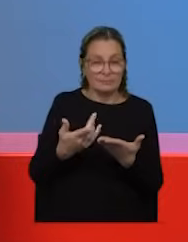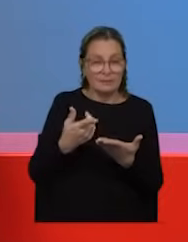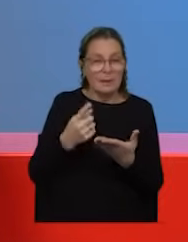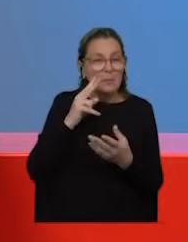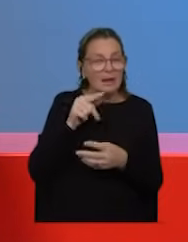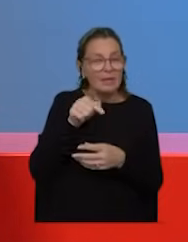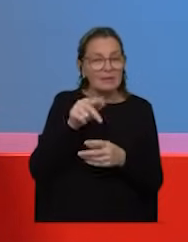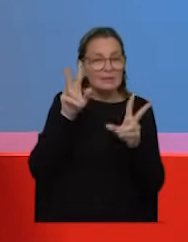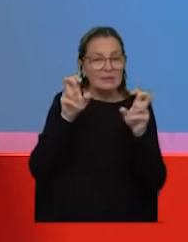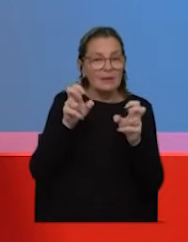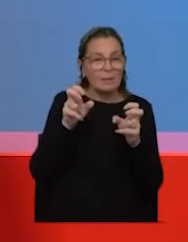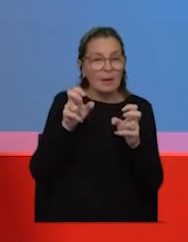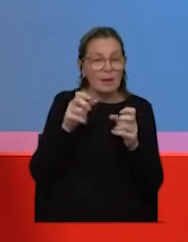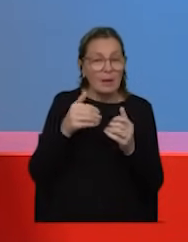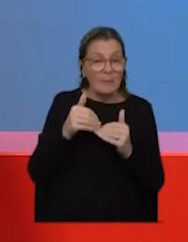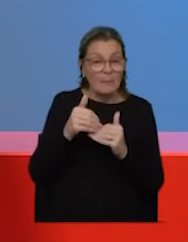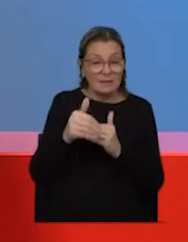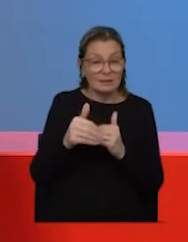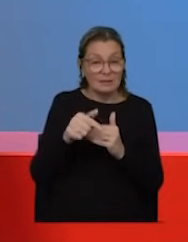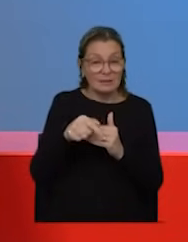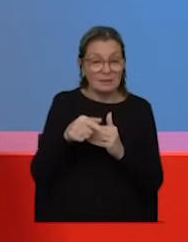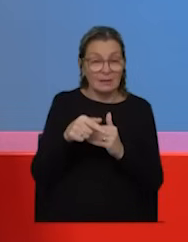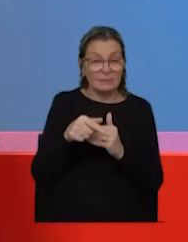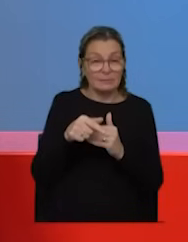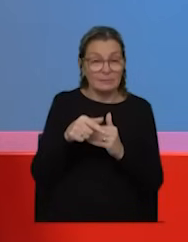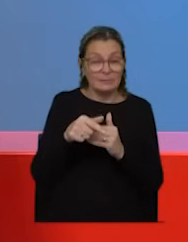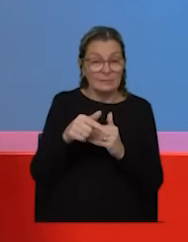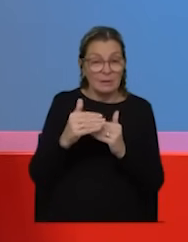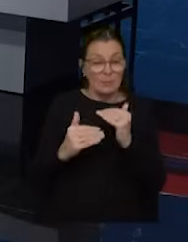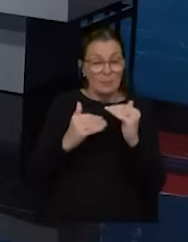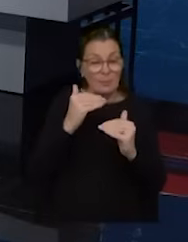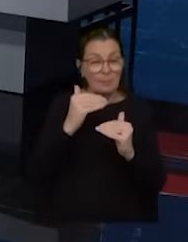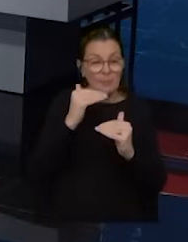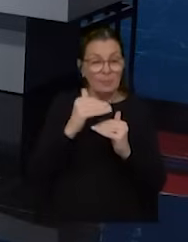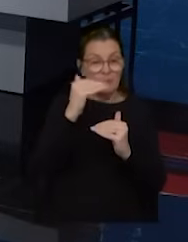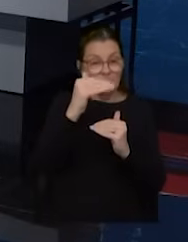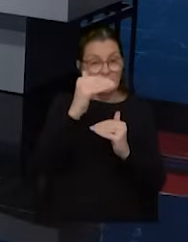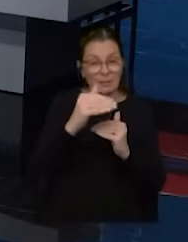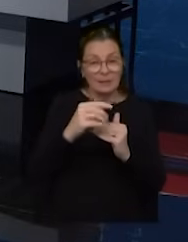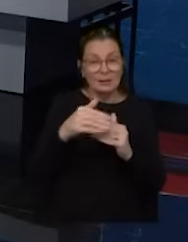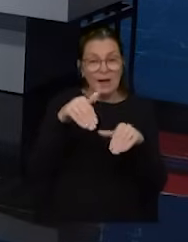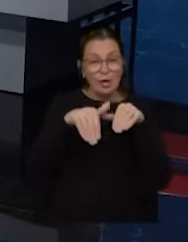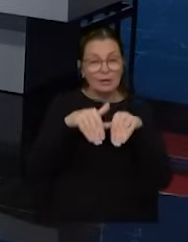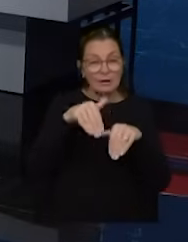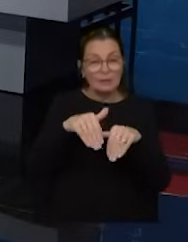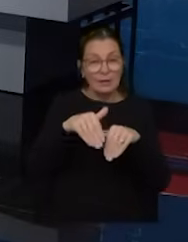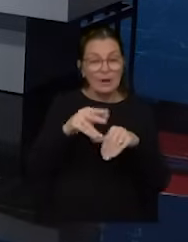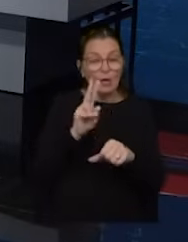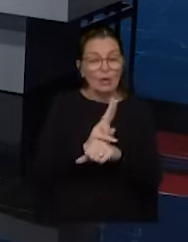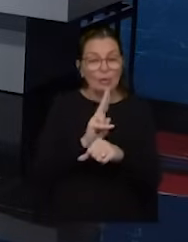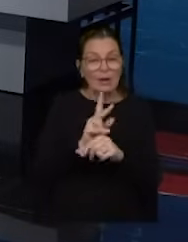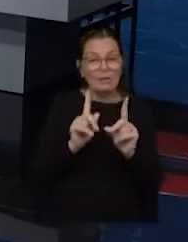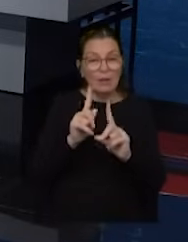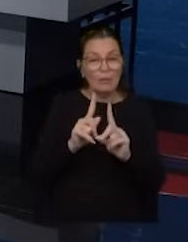mirada tenés sobre este tema a partir de los eh eh escalones y también eh la corte electoral es la que debe controlar de